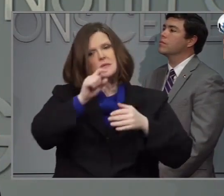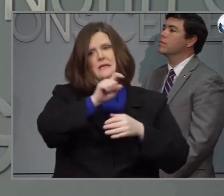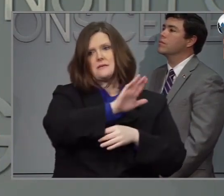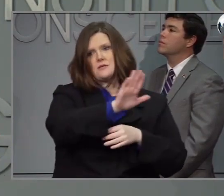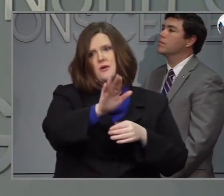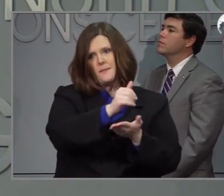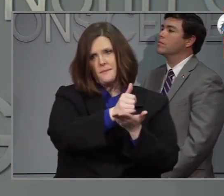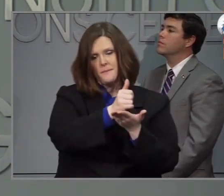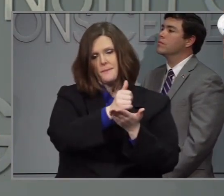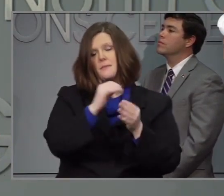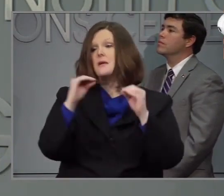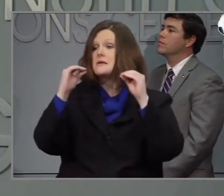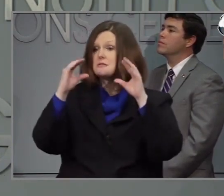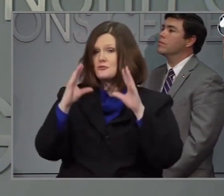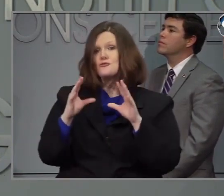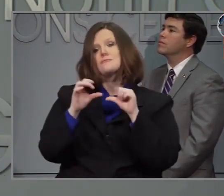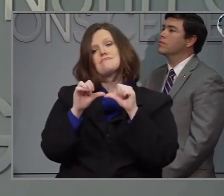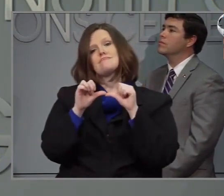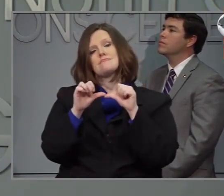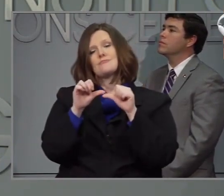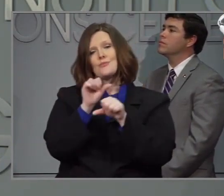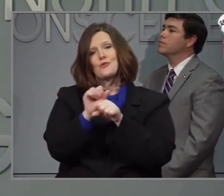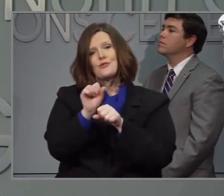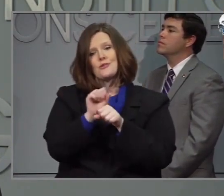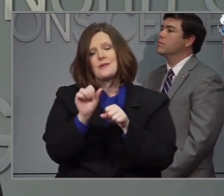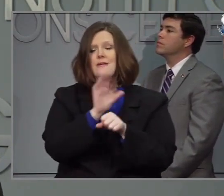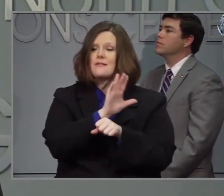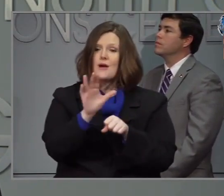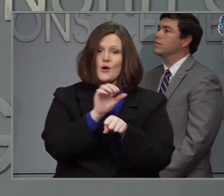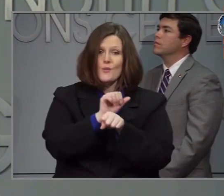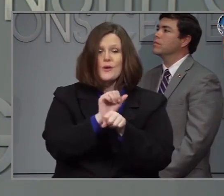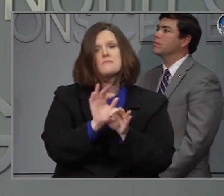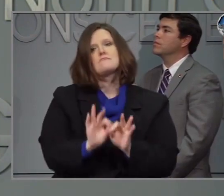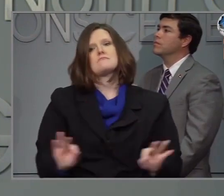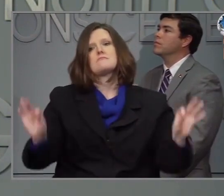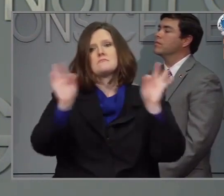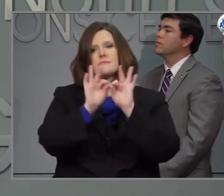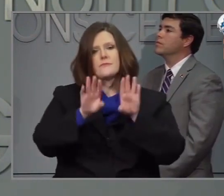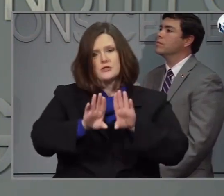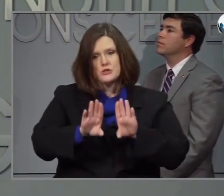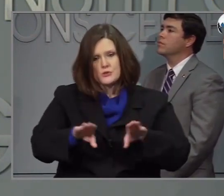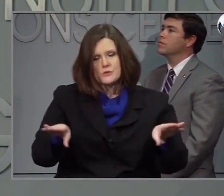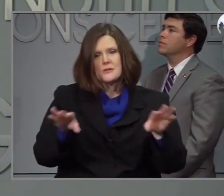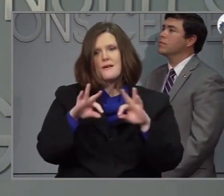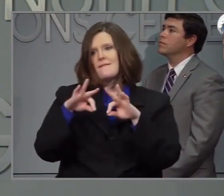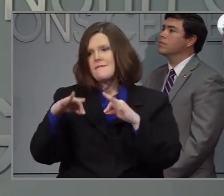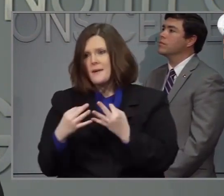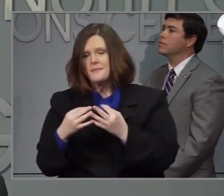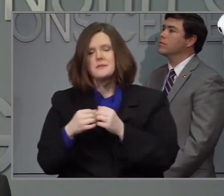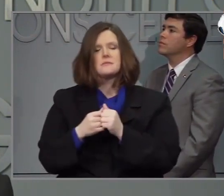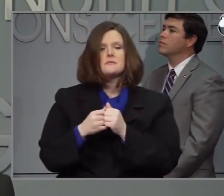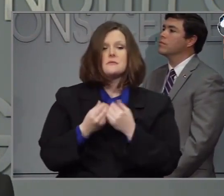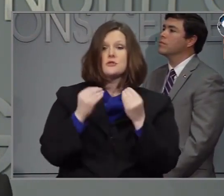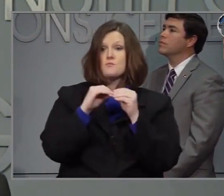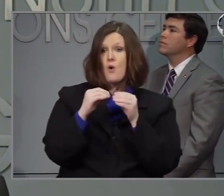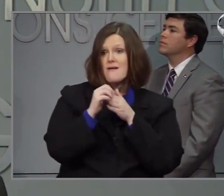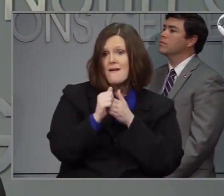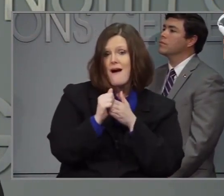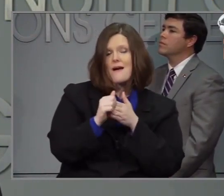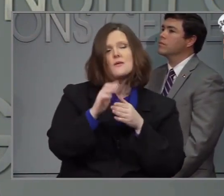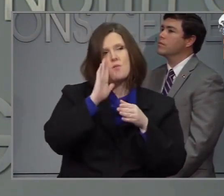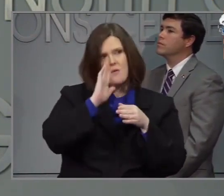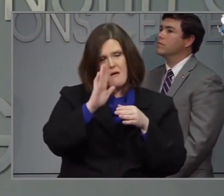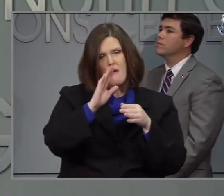nuestros pasos de emergencia los maestros están haciendo y son vitales para darle soporte a nuestros niños también más